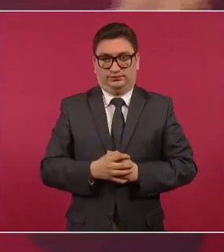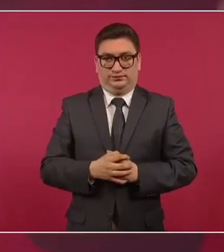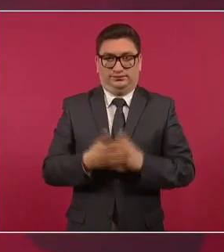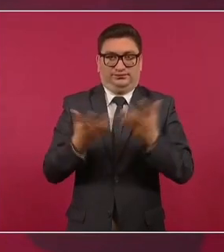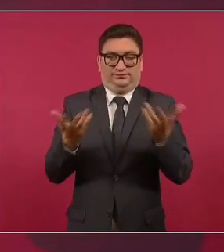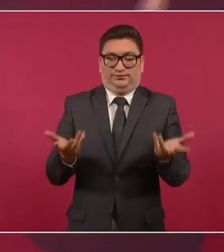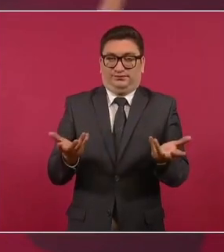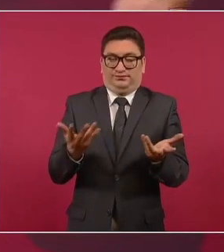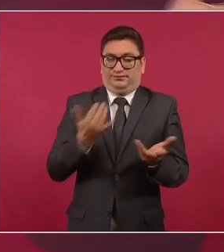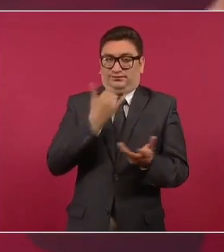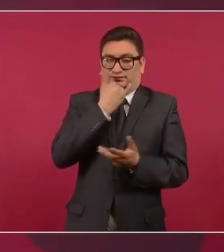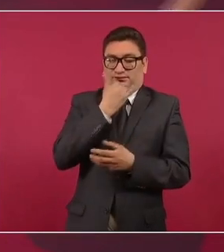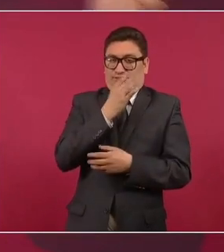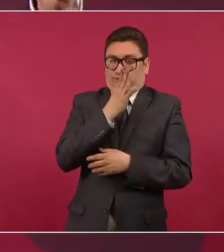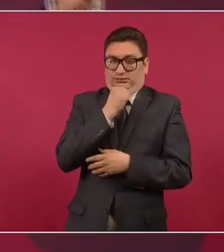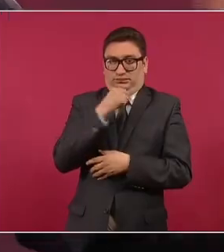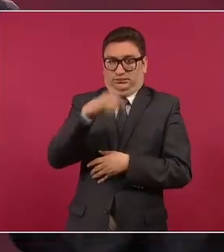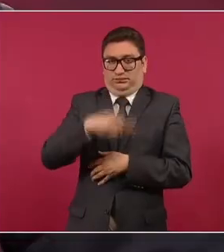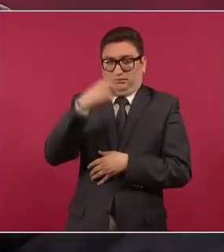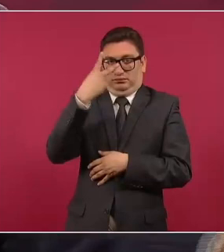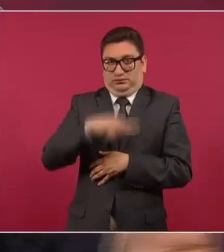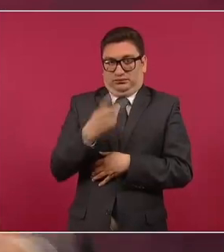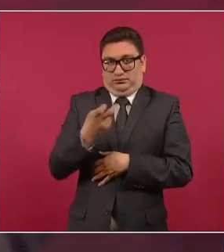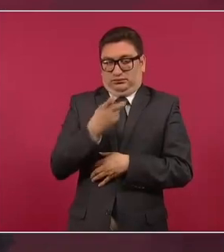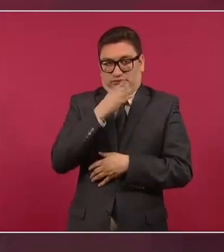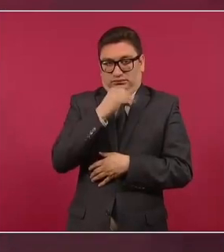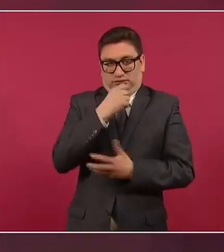Entonces, eso no, un subsidio así no.